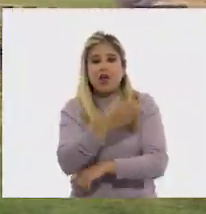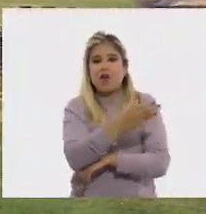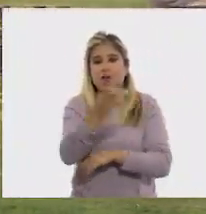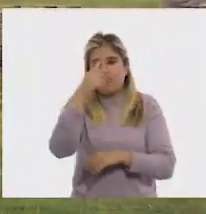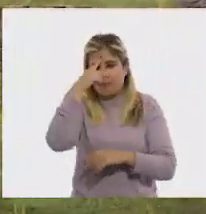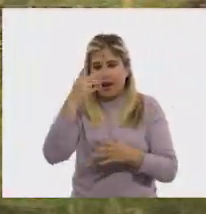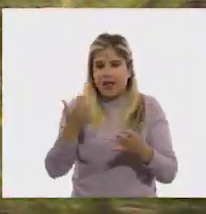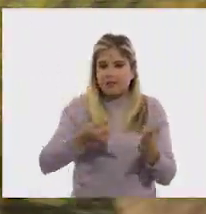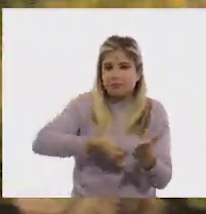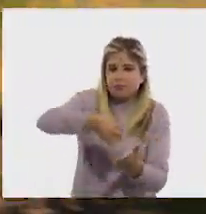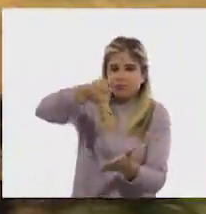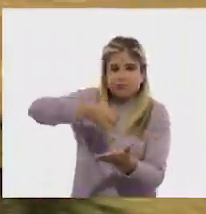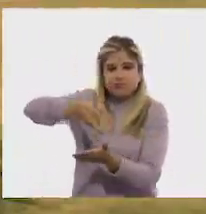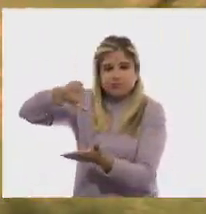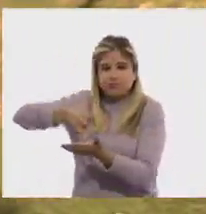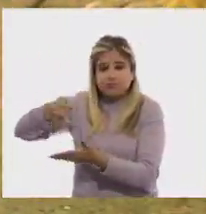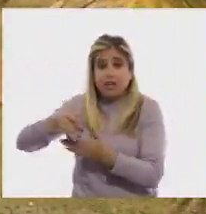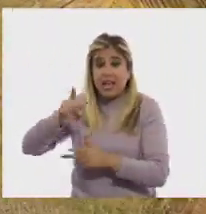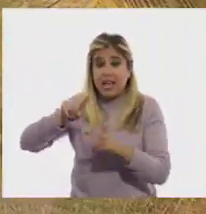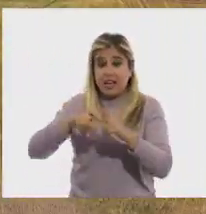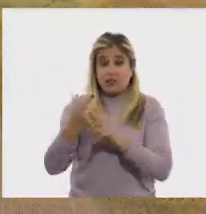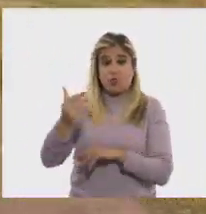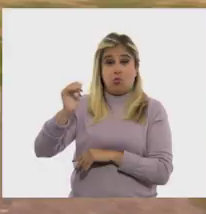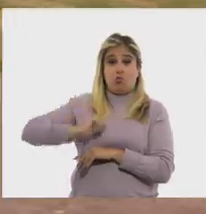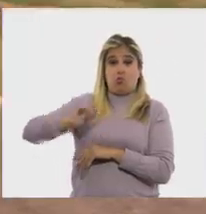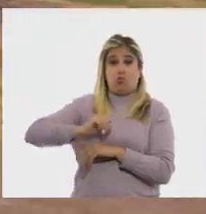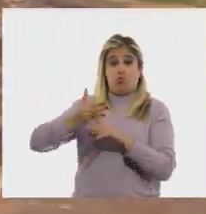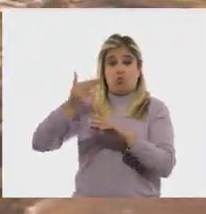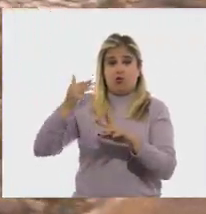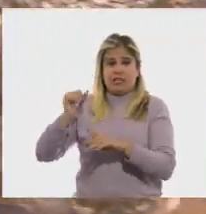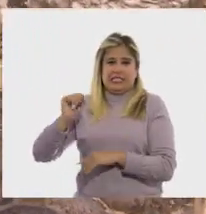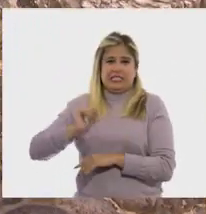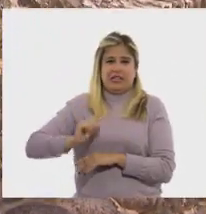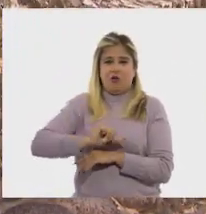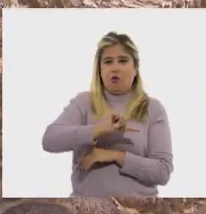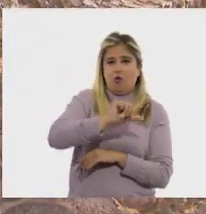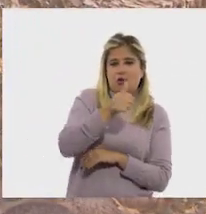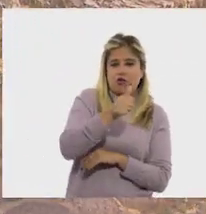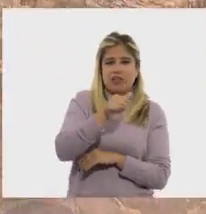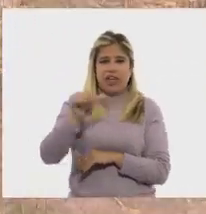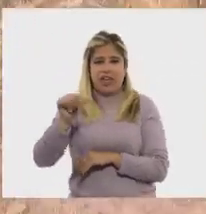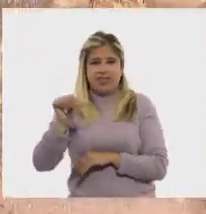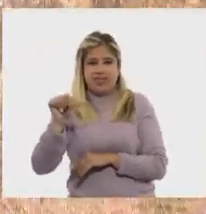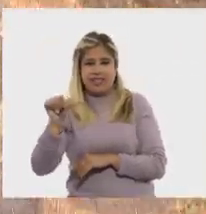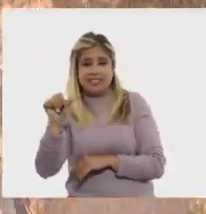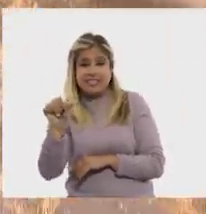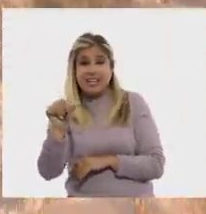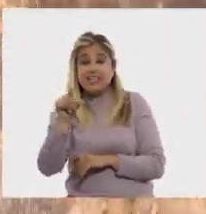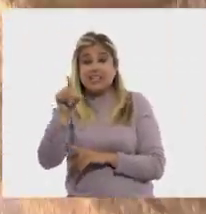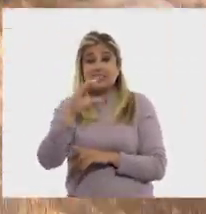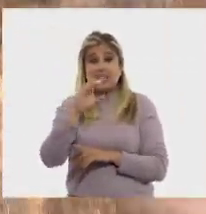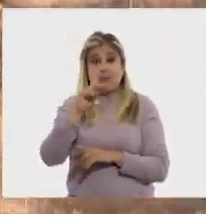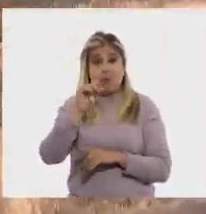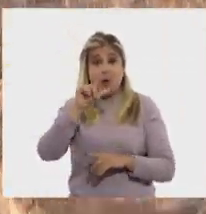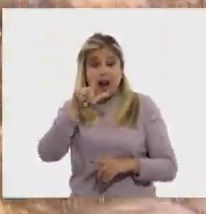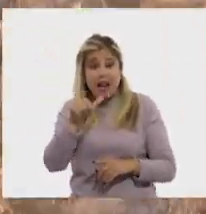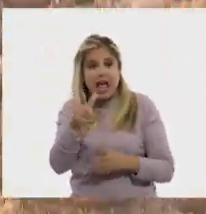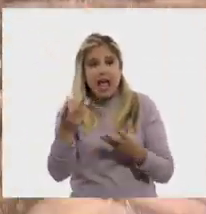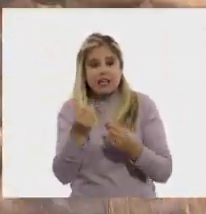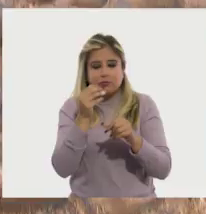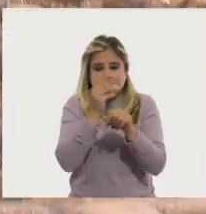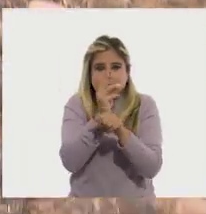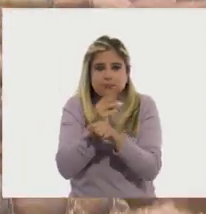labranza cercanos. En sus inicios, durante los siglos XI al XVI, Zempoala fue habitado por